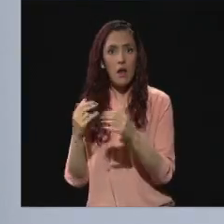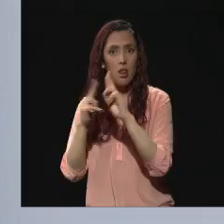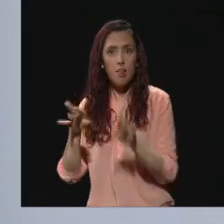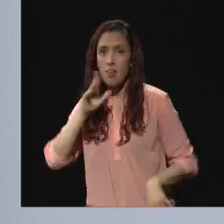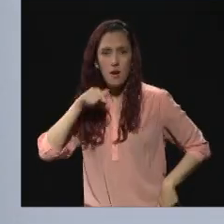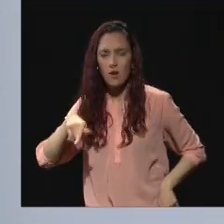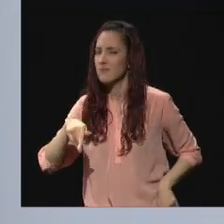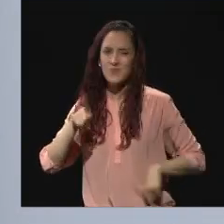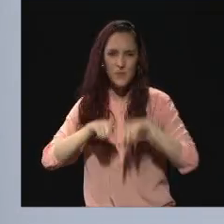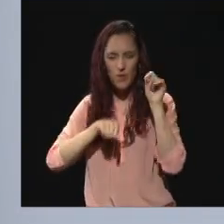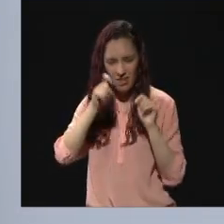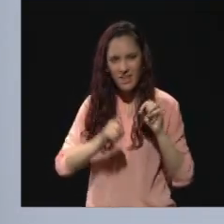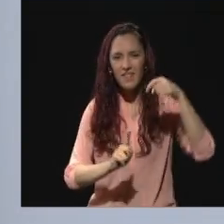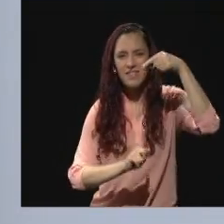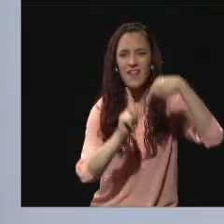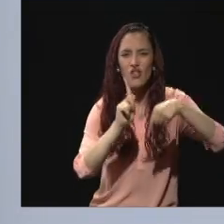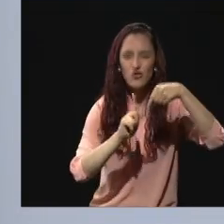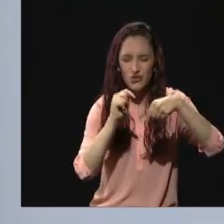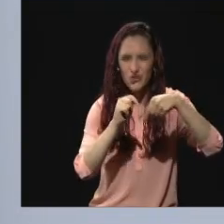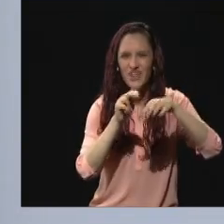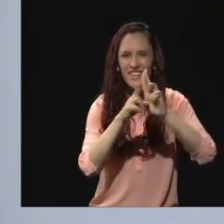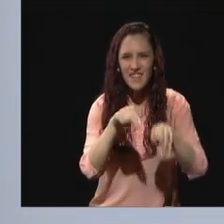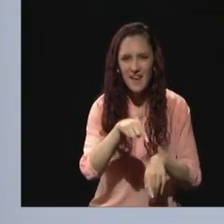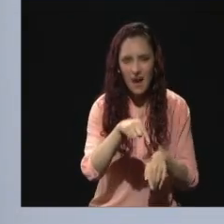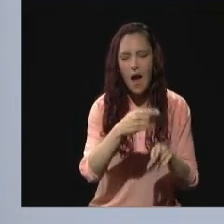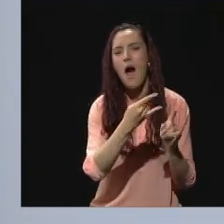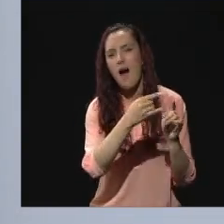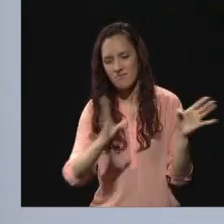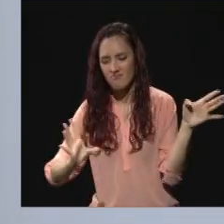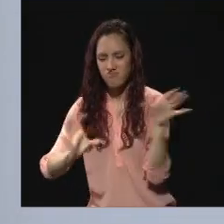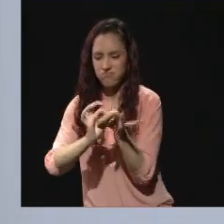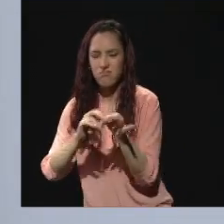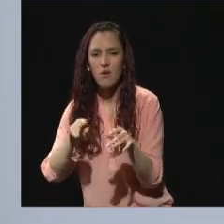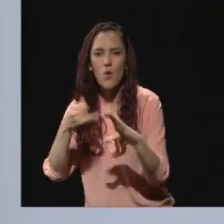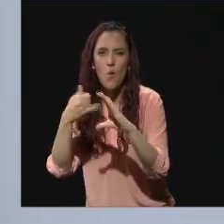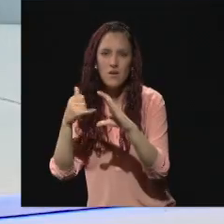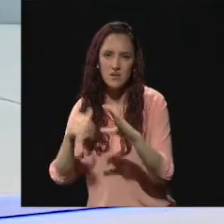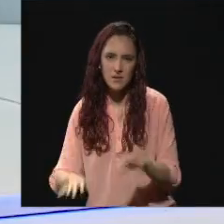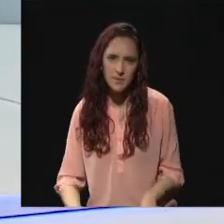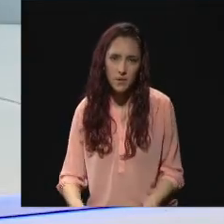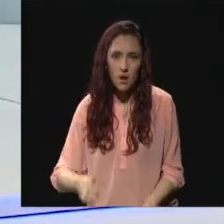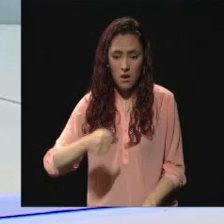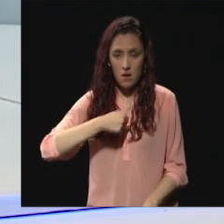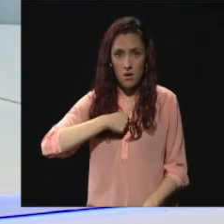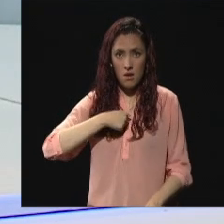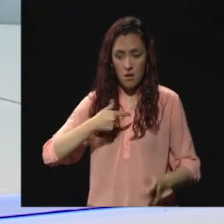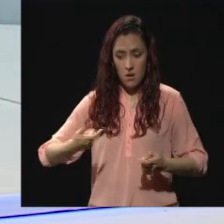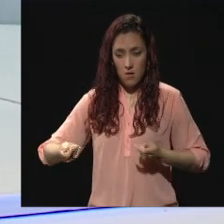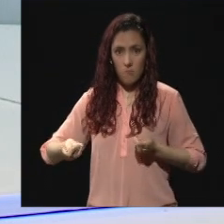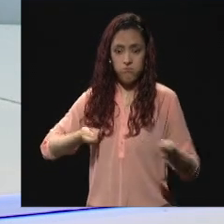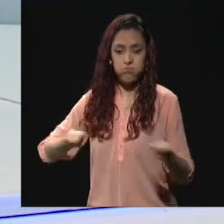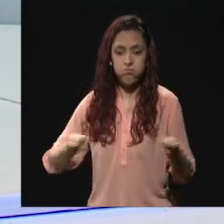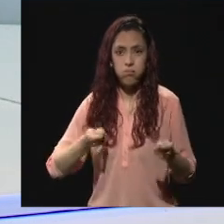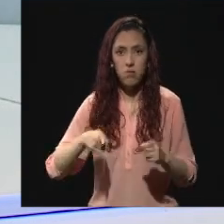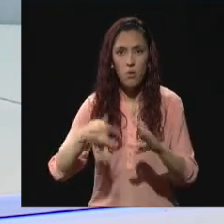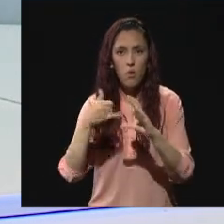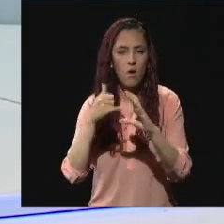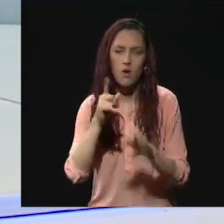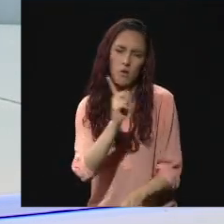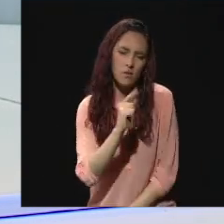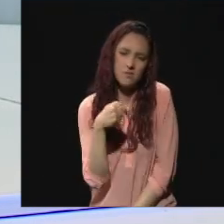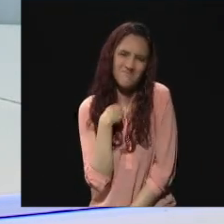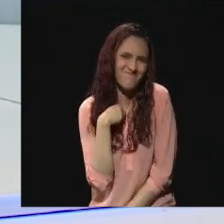y no van a funcionar porque esa aplicación es whatsapp nosotros no estamos regulando whatsapp nosotros regulamos la telefonía móvil y los datos